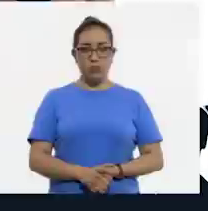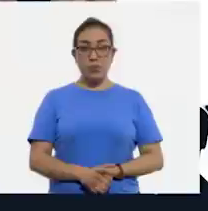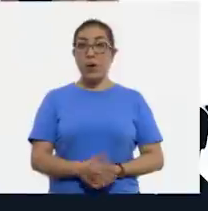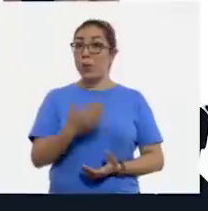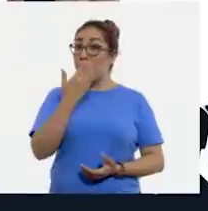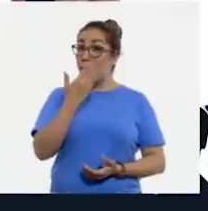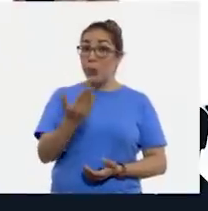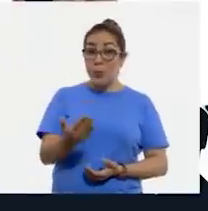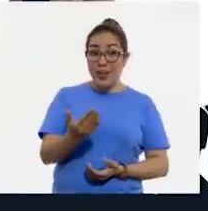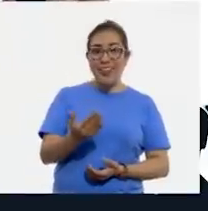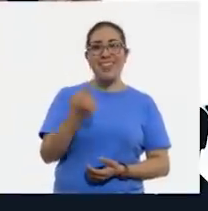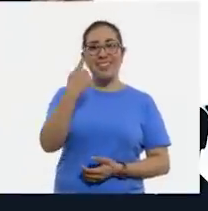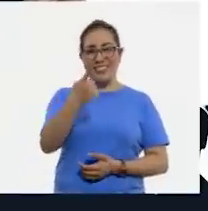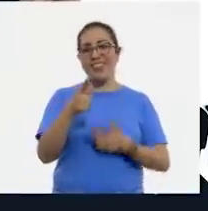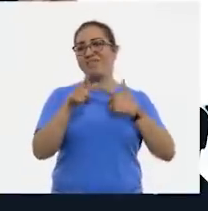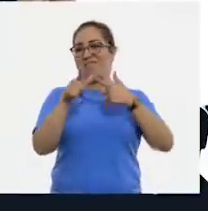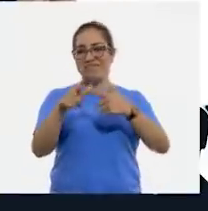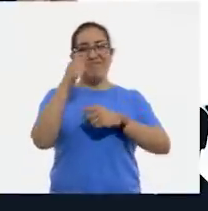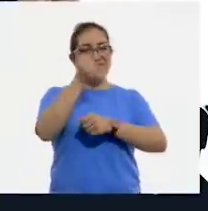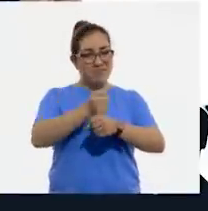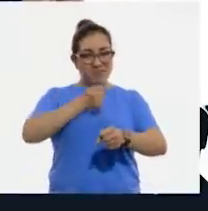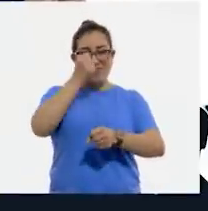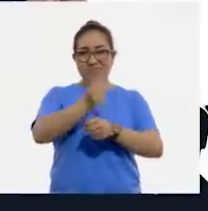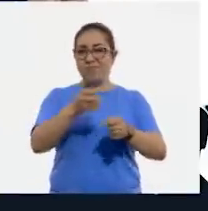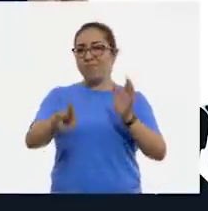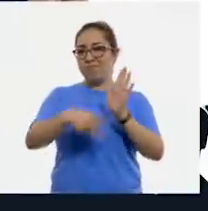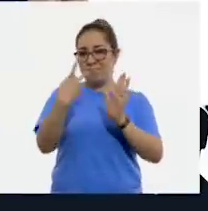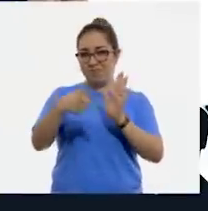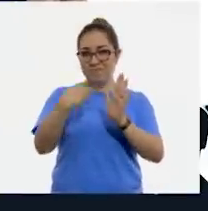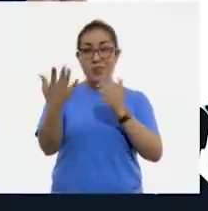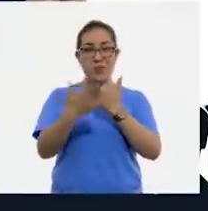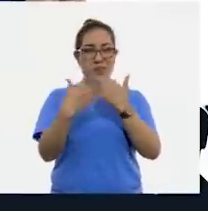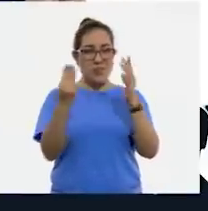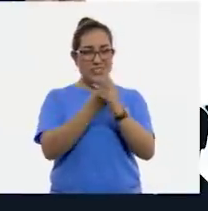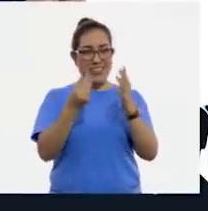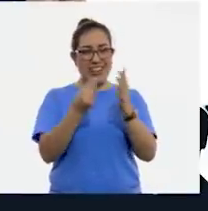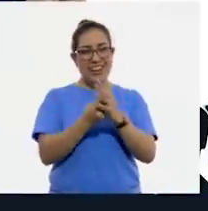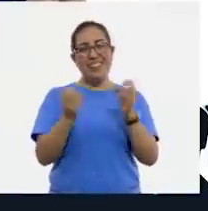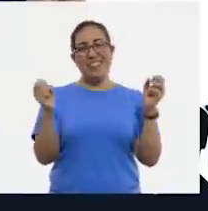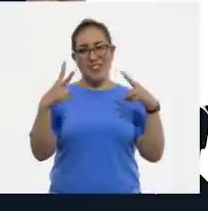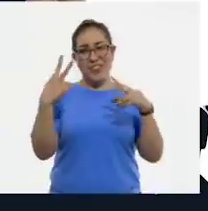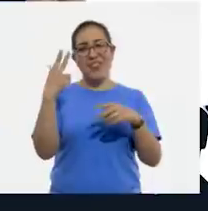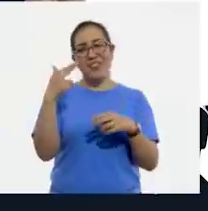¡Muy bien! Seguiremos practicando en futuras clases. ¡Hasta pronto!